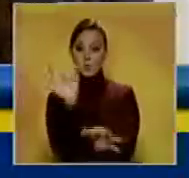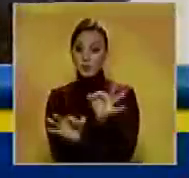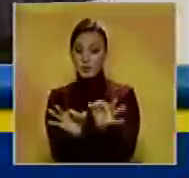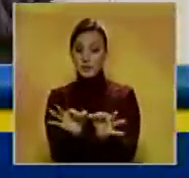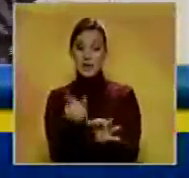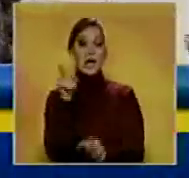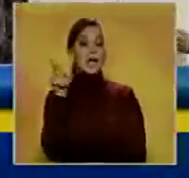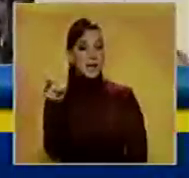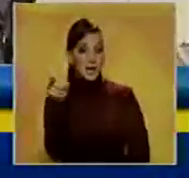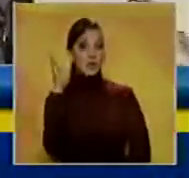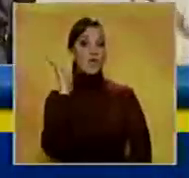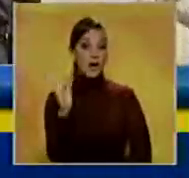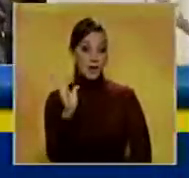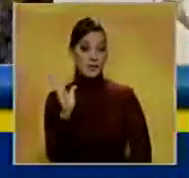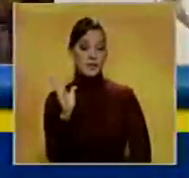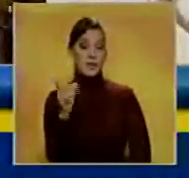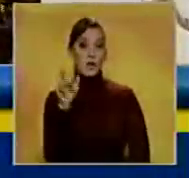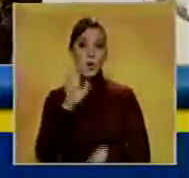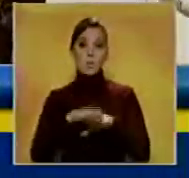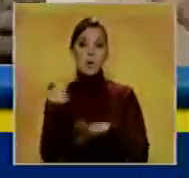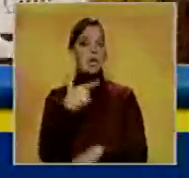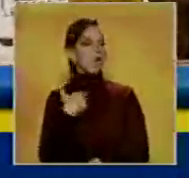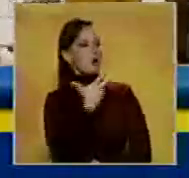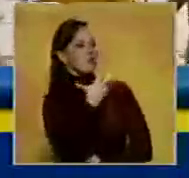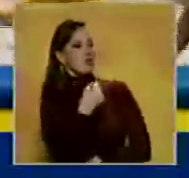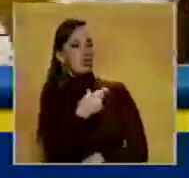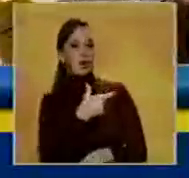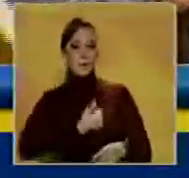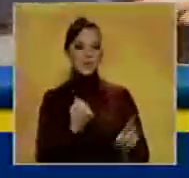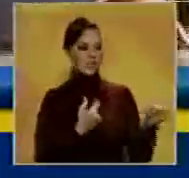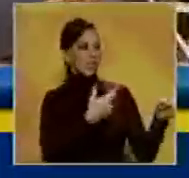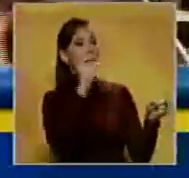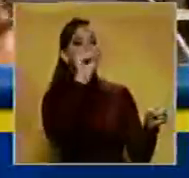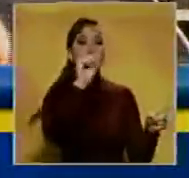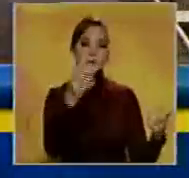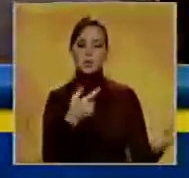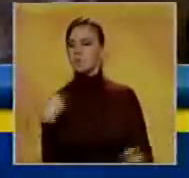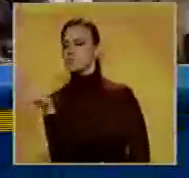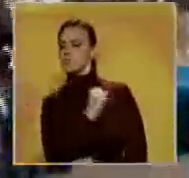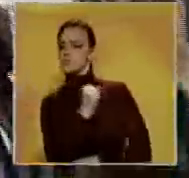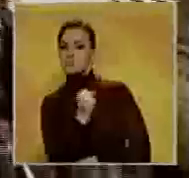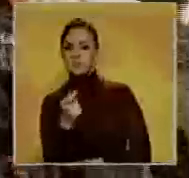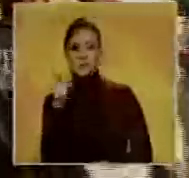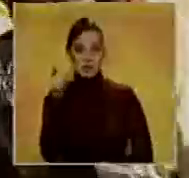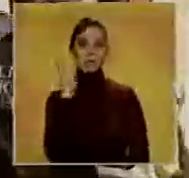y se les imputan los cargos de resistencia a la autoridad alteración del orden público y daños al patrimonio i